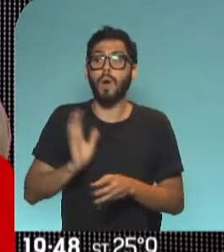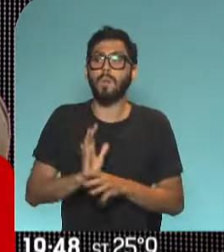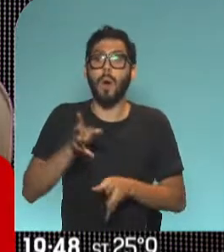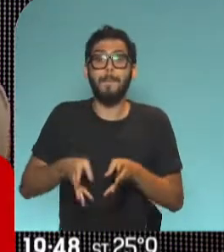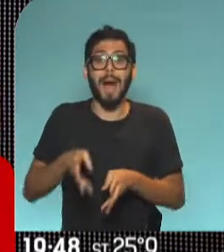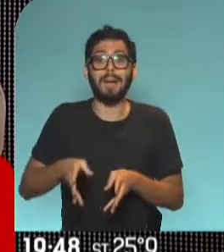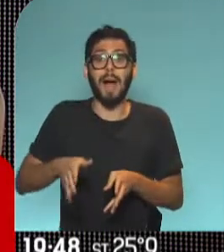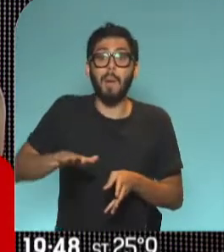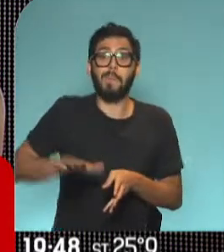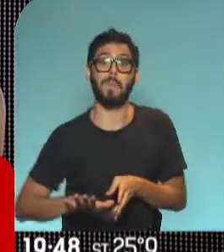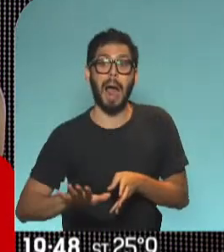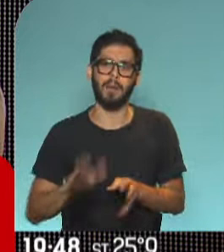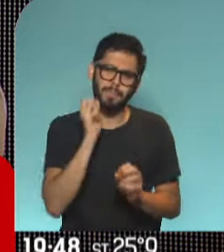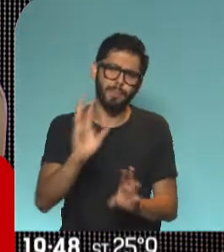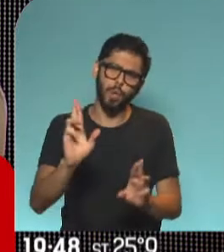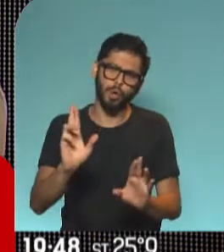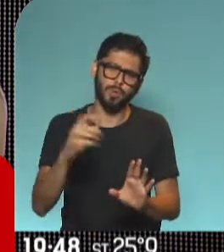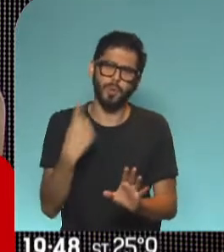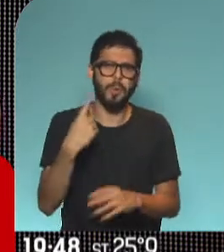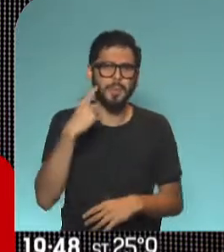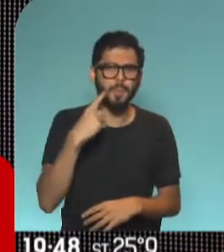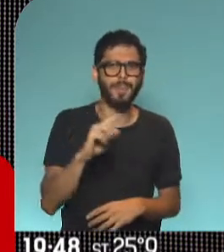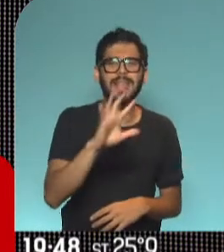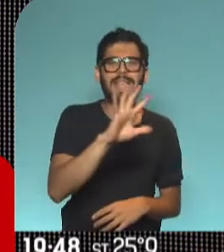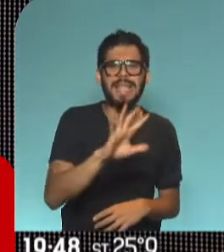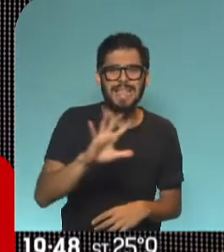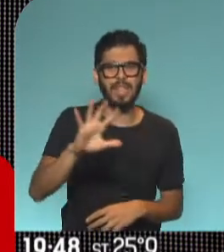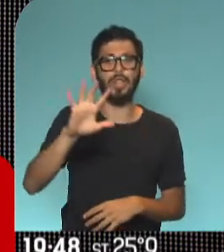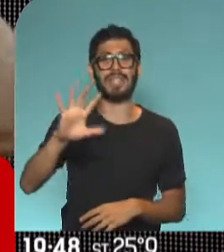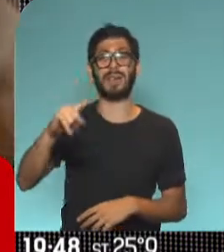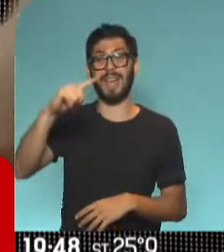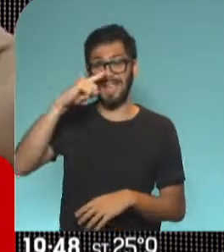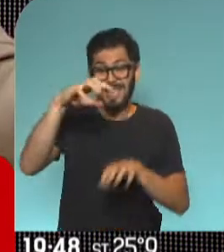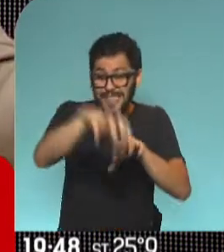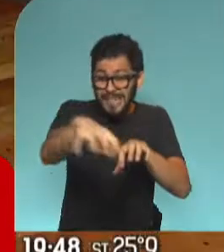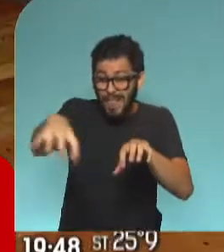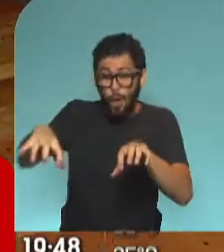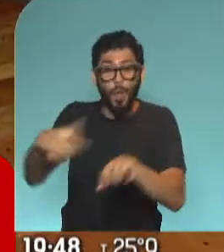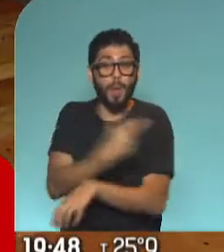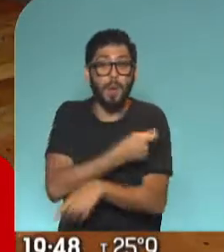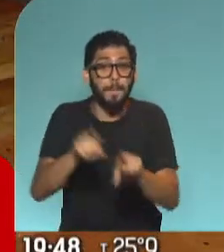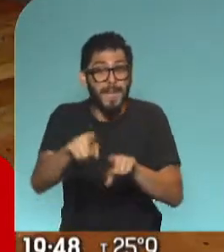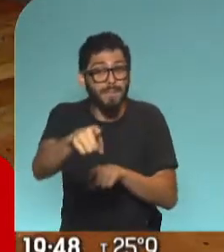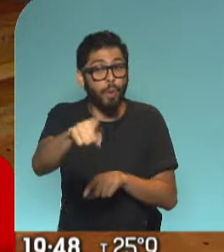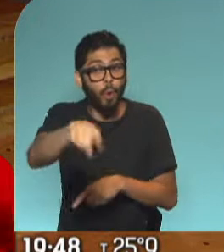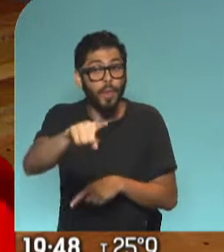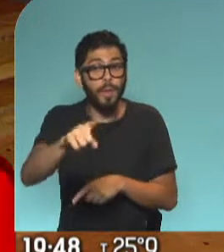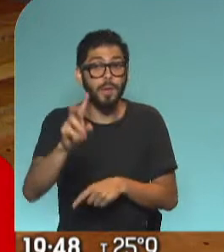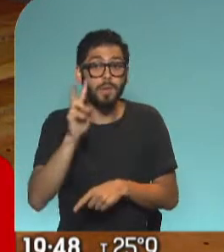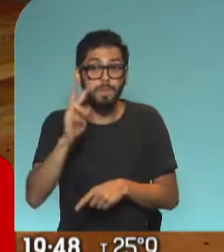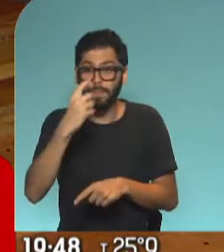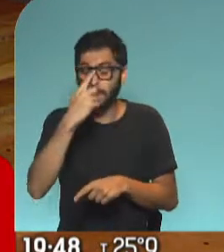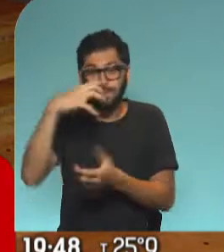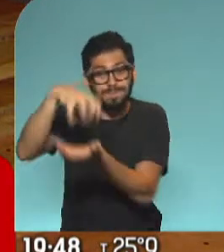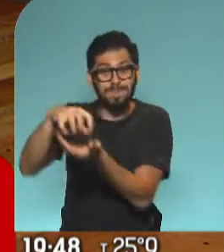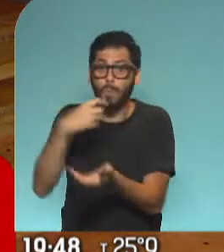Porque nosotros piensen que nosotros tenemos 557 centros de vacunación, centros que son como esos que ustedes acaban de mostrar. Hoy estuve, por